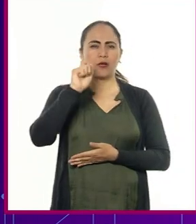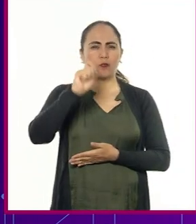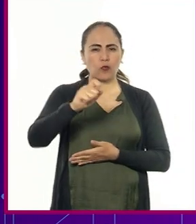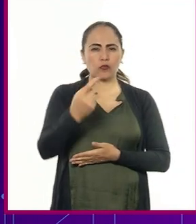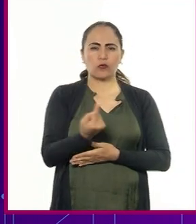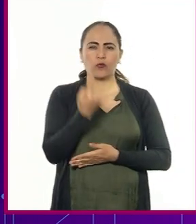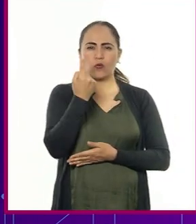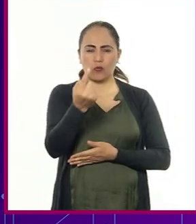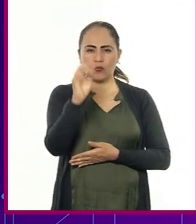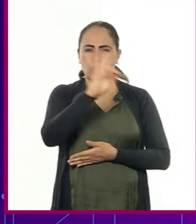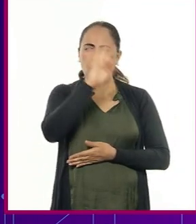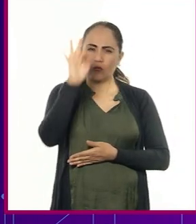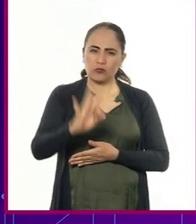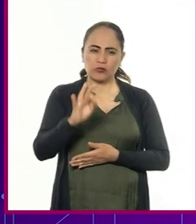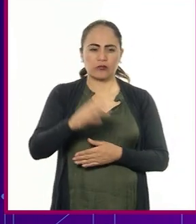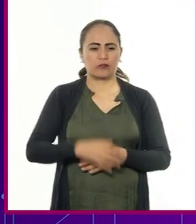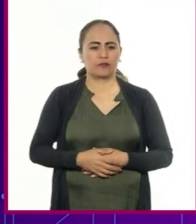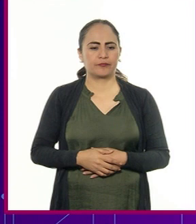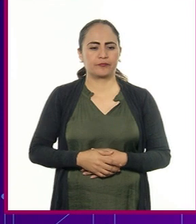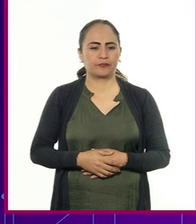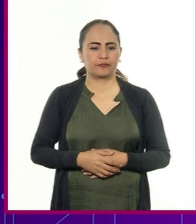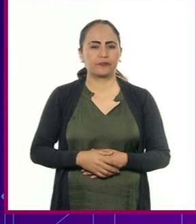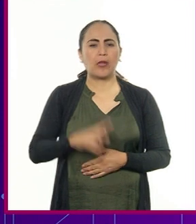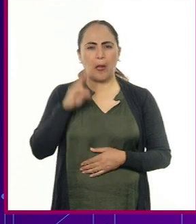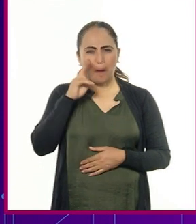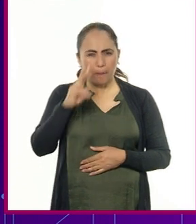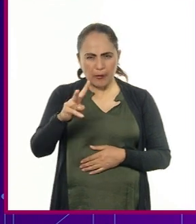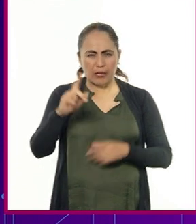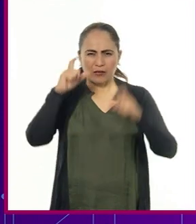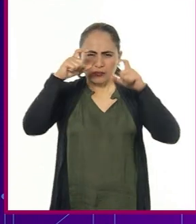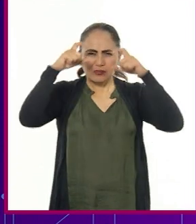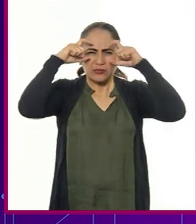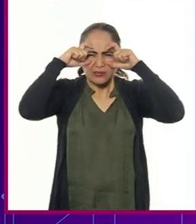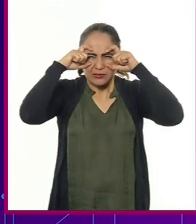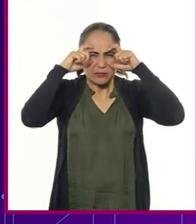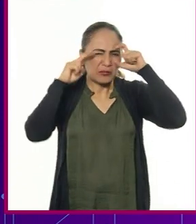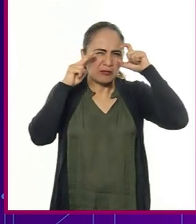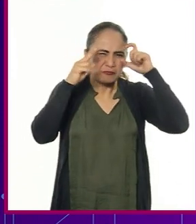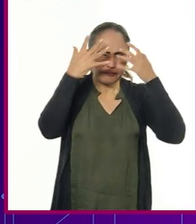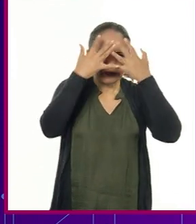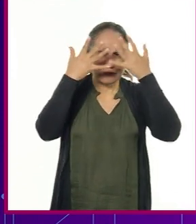40.1%, ver aunque usen lentes con el